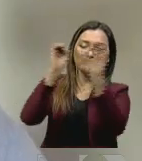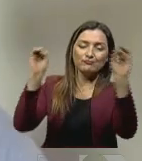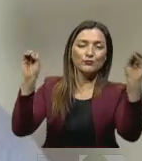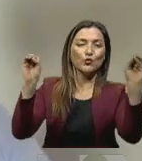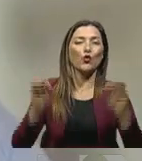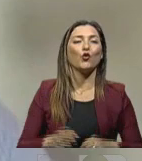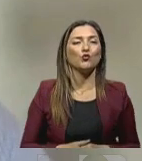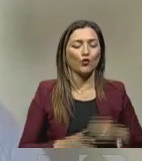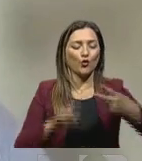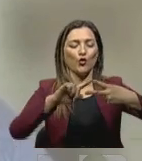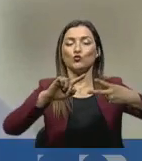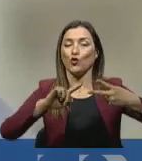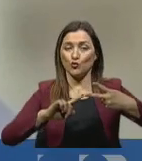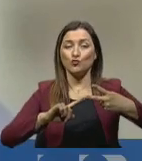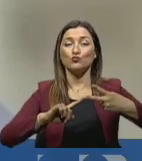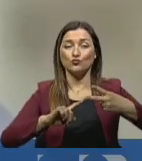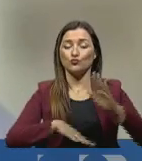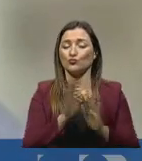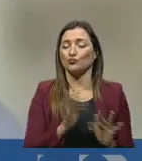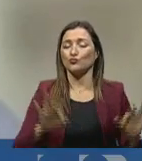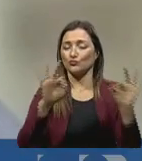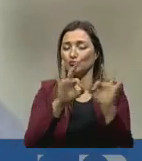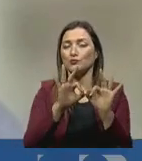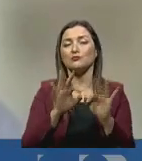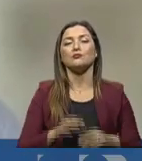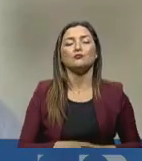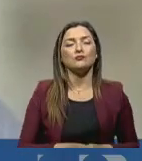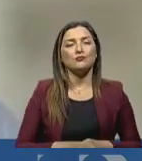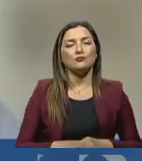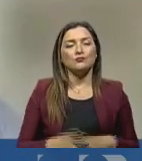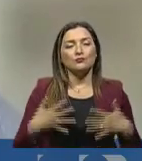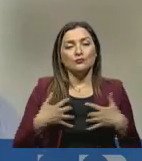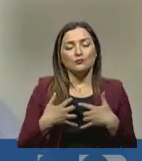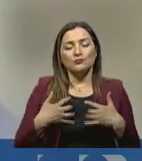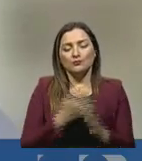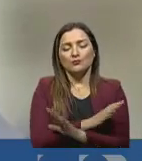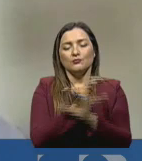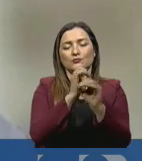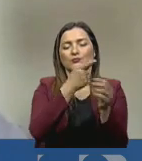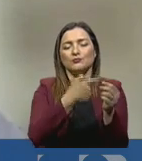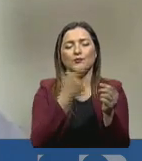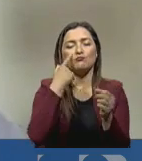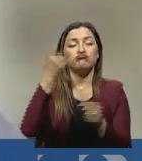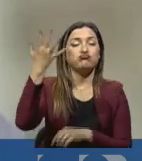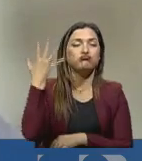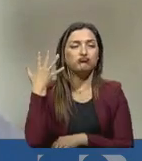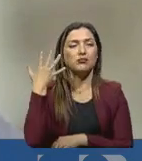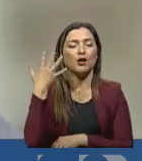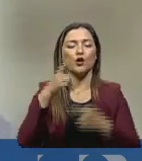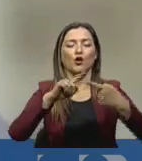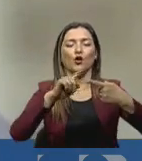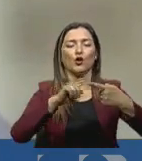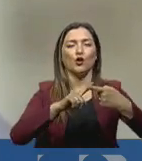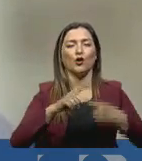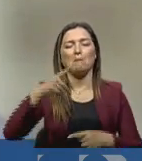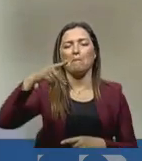dos especies bastante emblemáticas de animales que desaparecieron de Quito hace ya algún tiempo la una